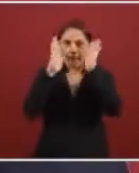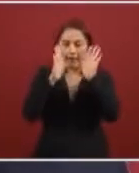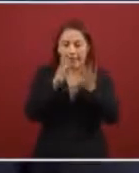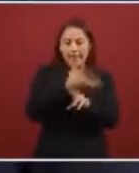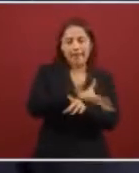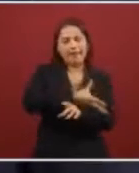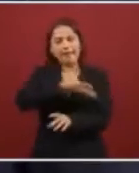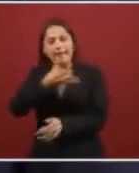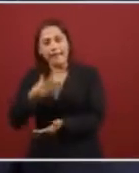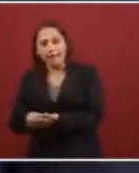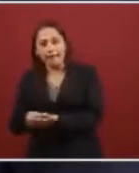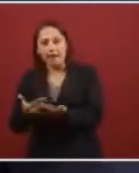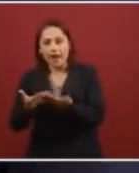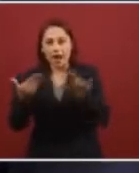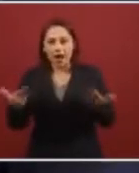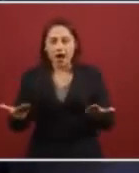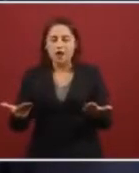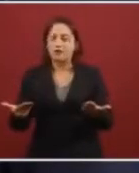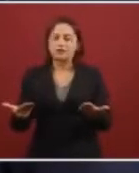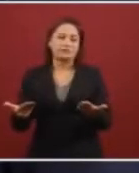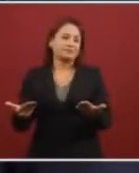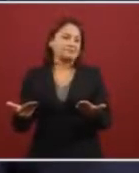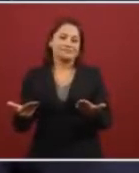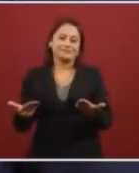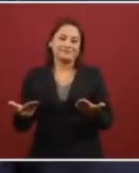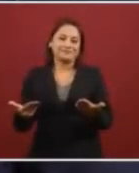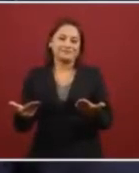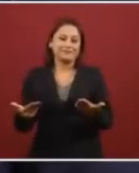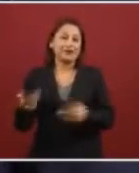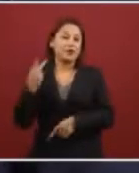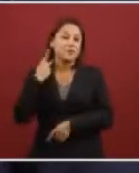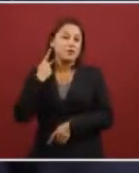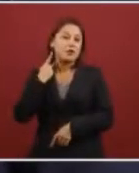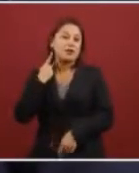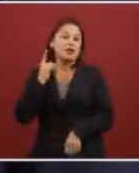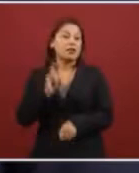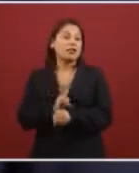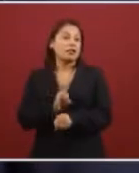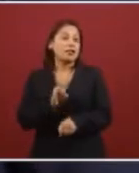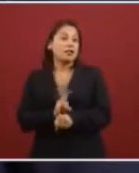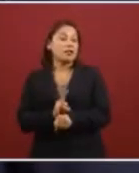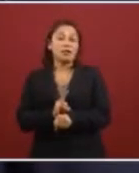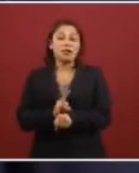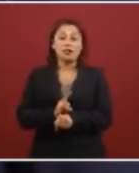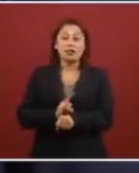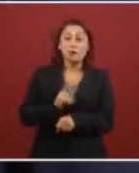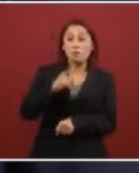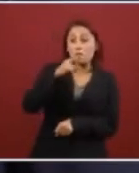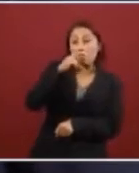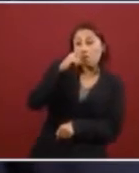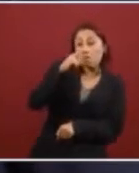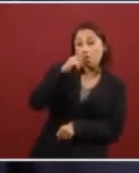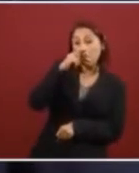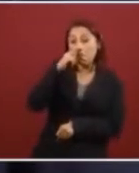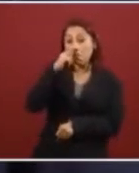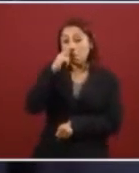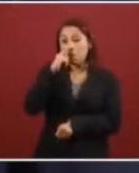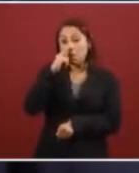nada de política fresa. Political freshness or fifi.